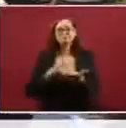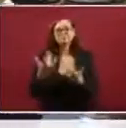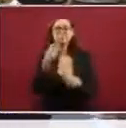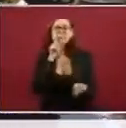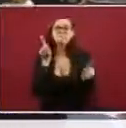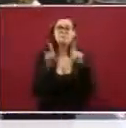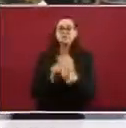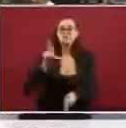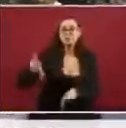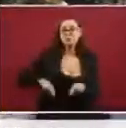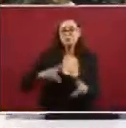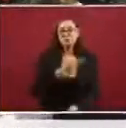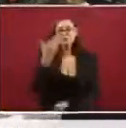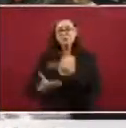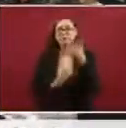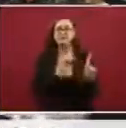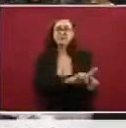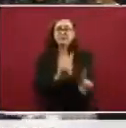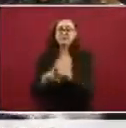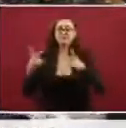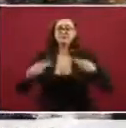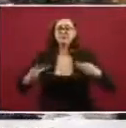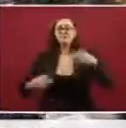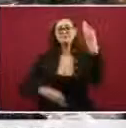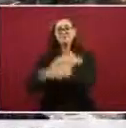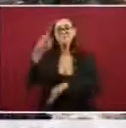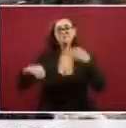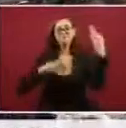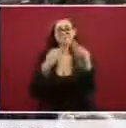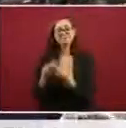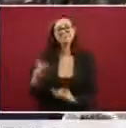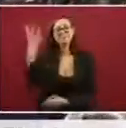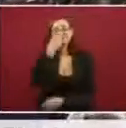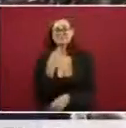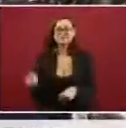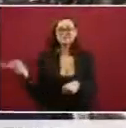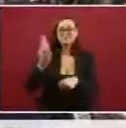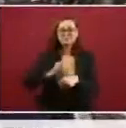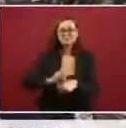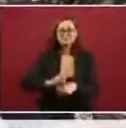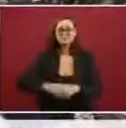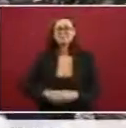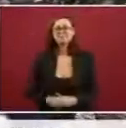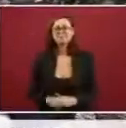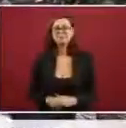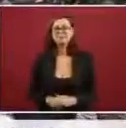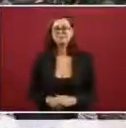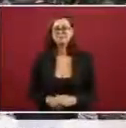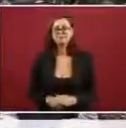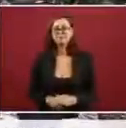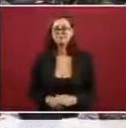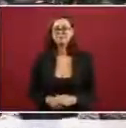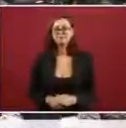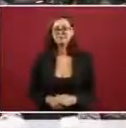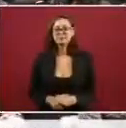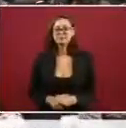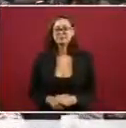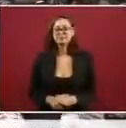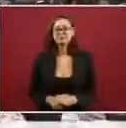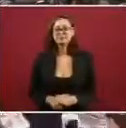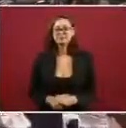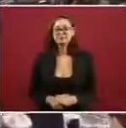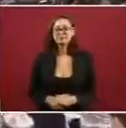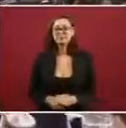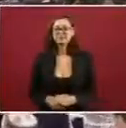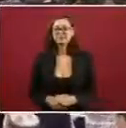discurso, entonó el himno nacional, tomó de la mano a su esposa Beatriz y subieron juntos la escalera principal de Palacio Nacional.